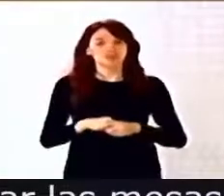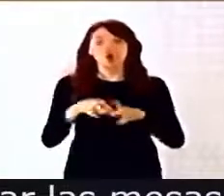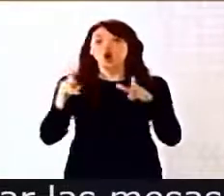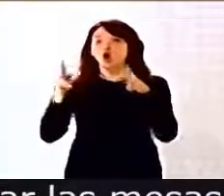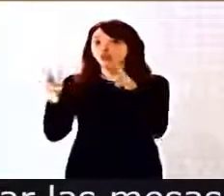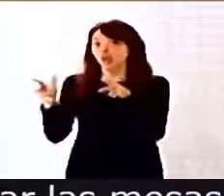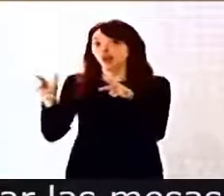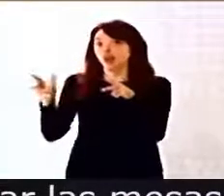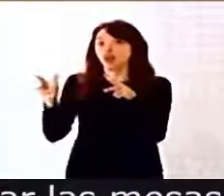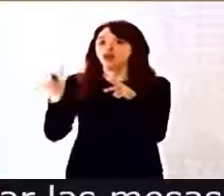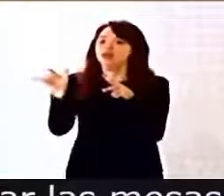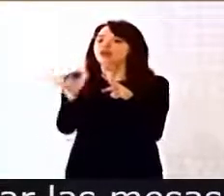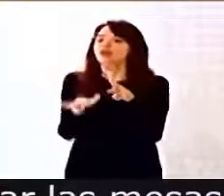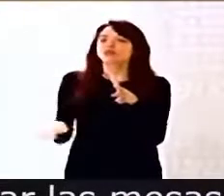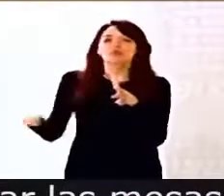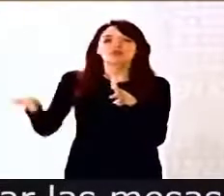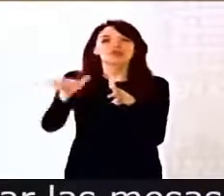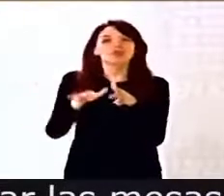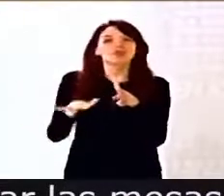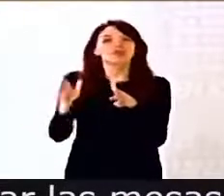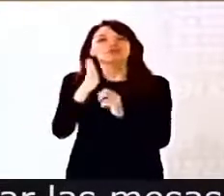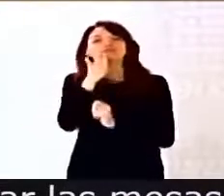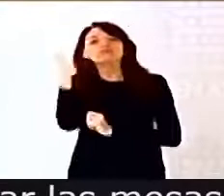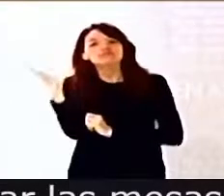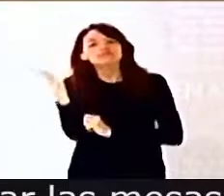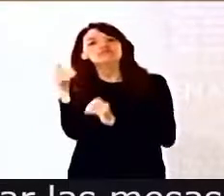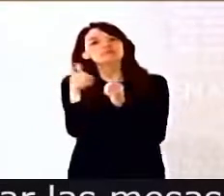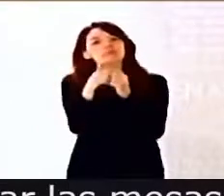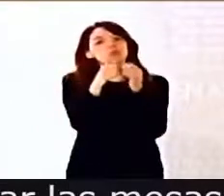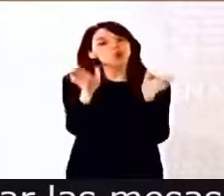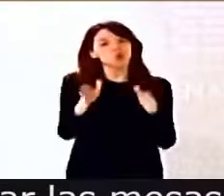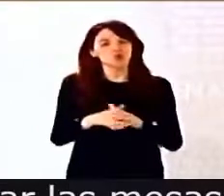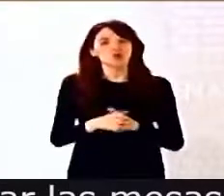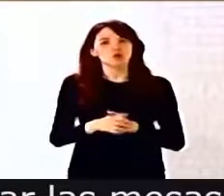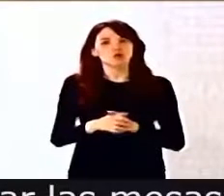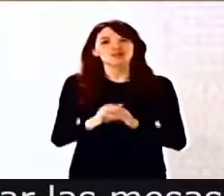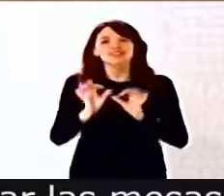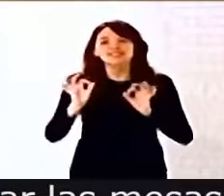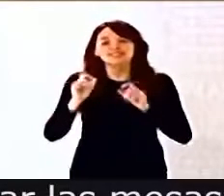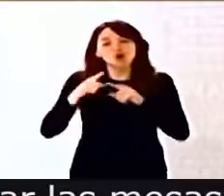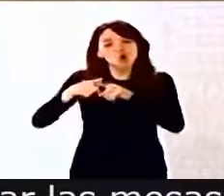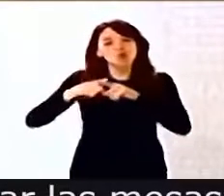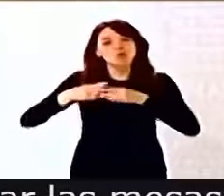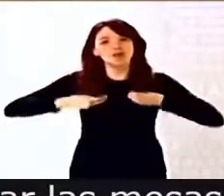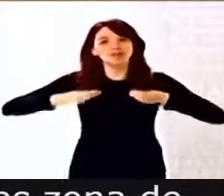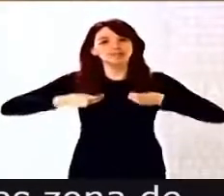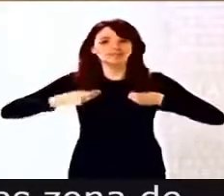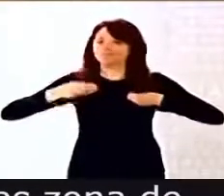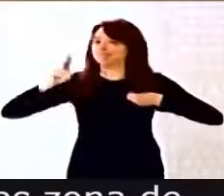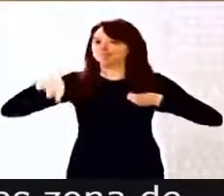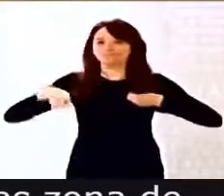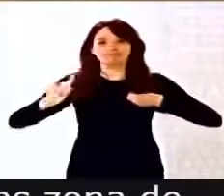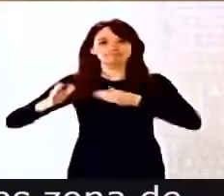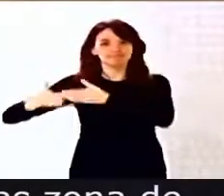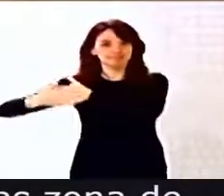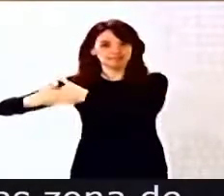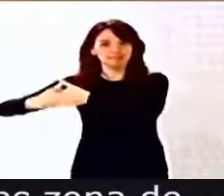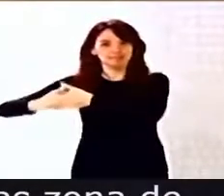abren las zonas de alojamiento y no se abren las zonas comunes. Para la